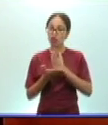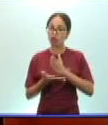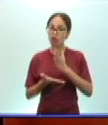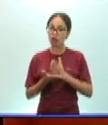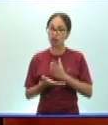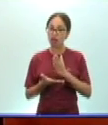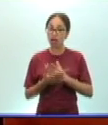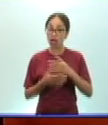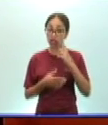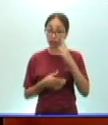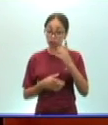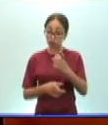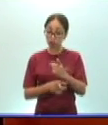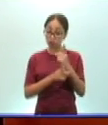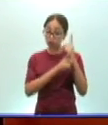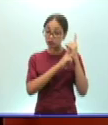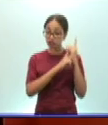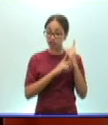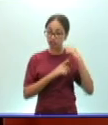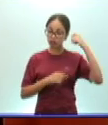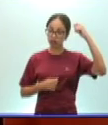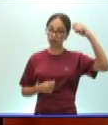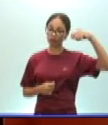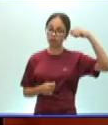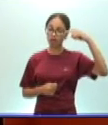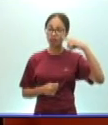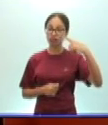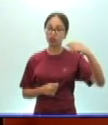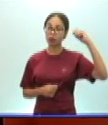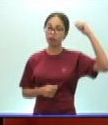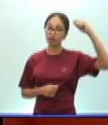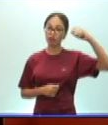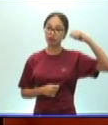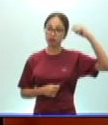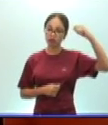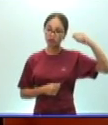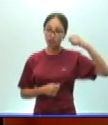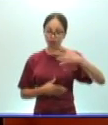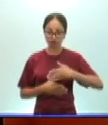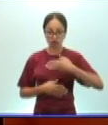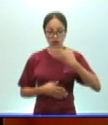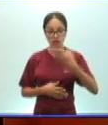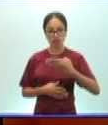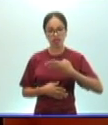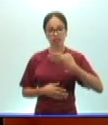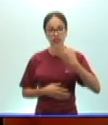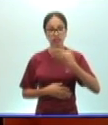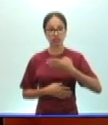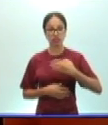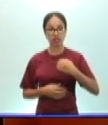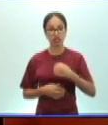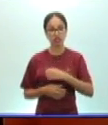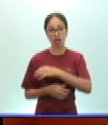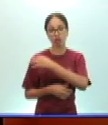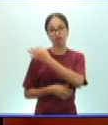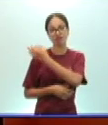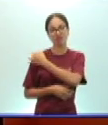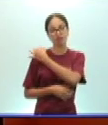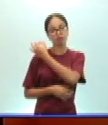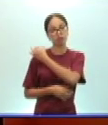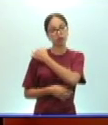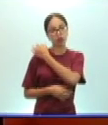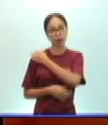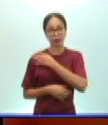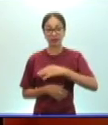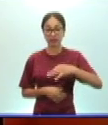invitándolas a observar un videoclip dedicado a nuestro querido Fidel, a nuestro comandante que siempre puso